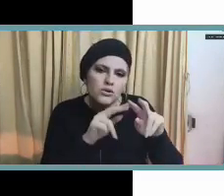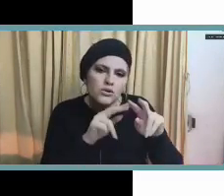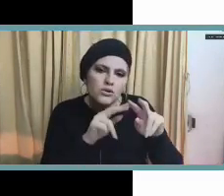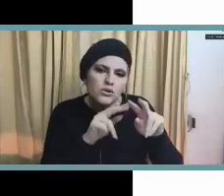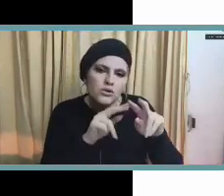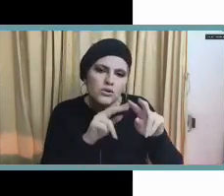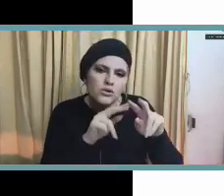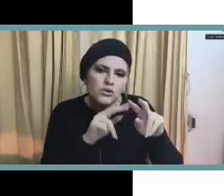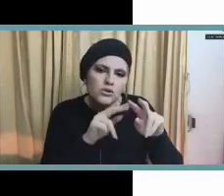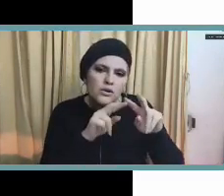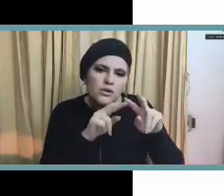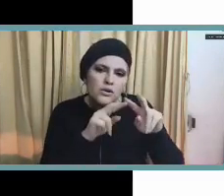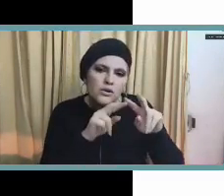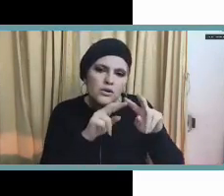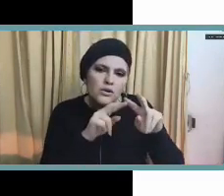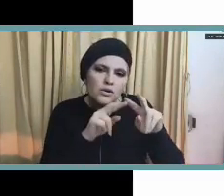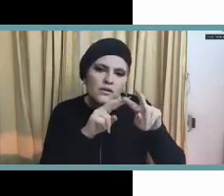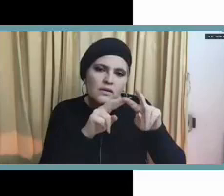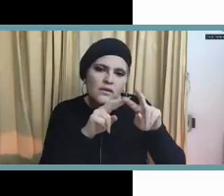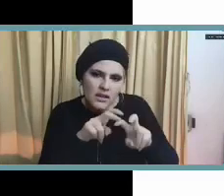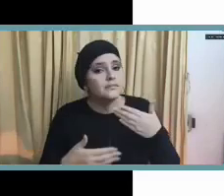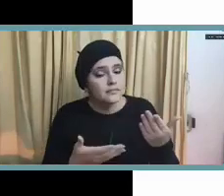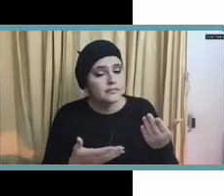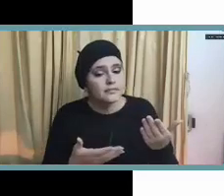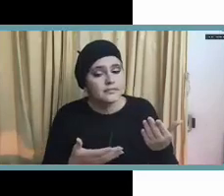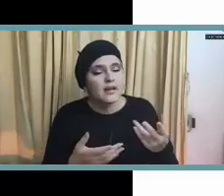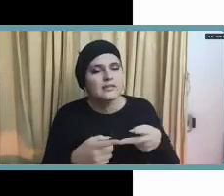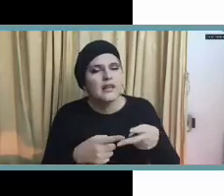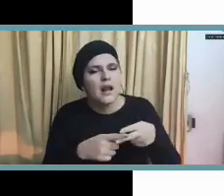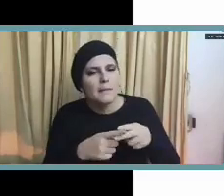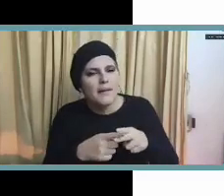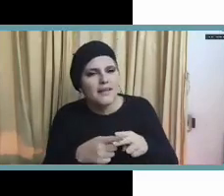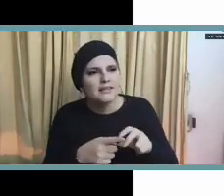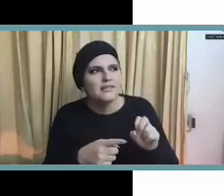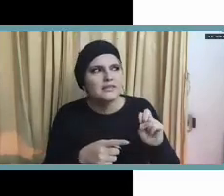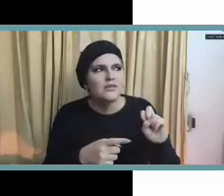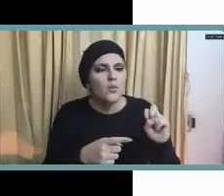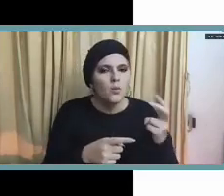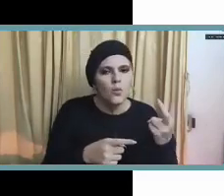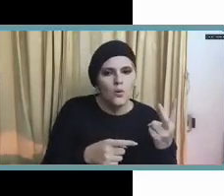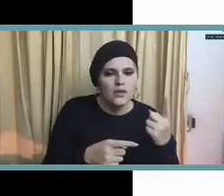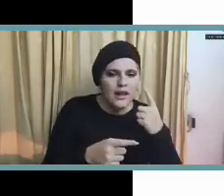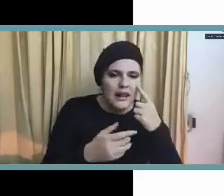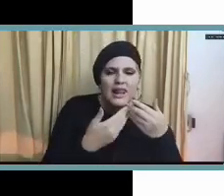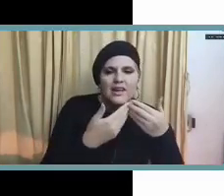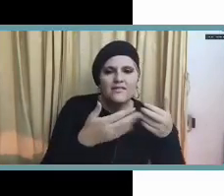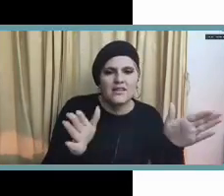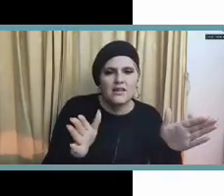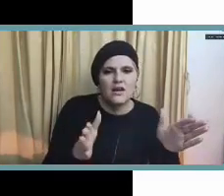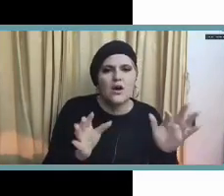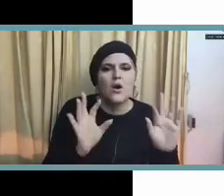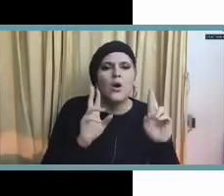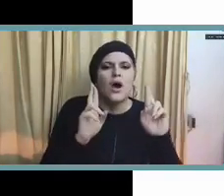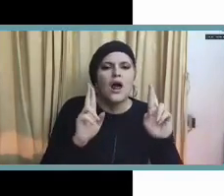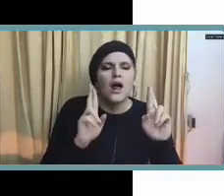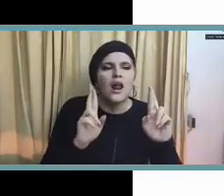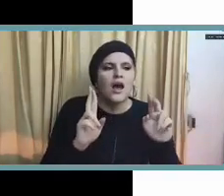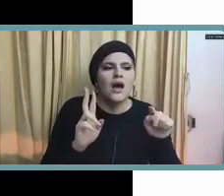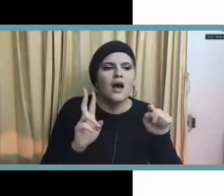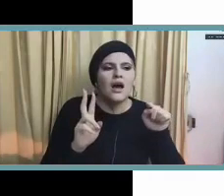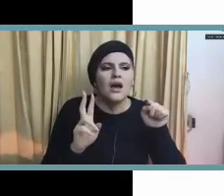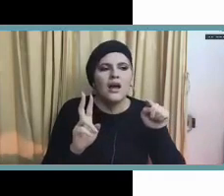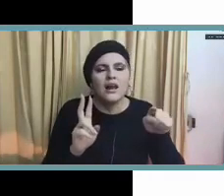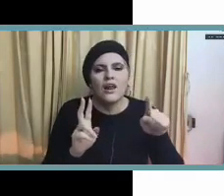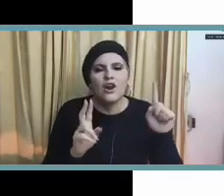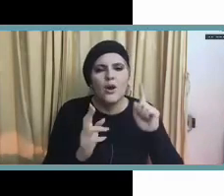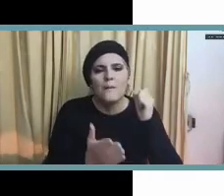herramientas de segunda línea que sean de uso libre, ojalá no de marca registrada, preferentemente